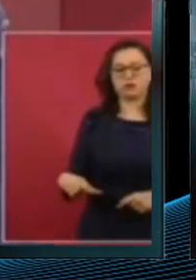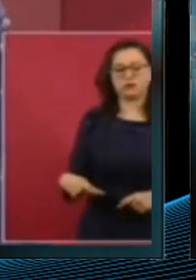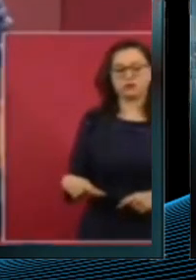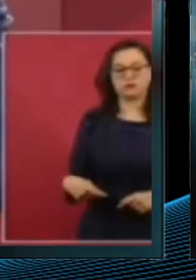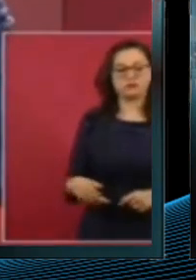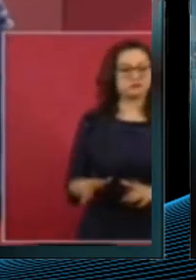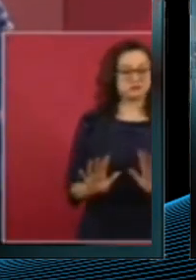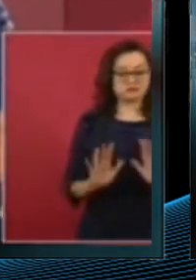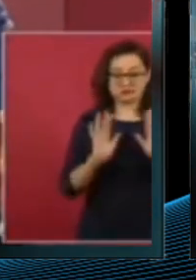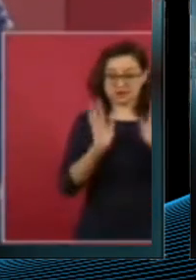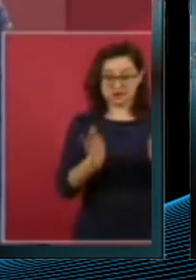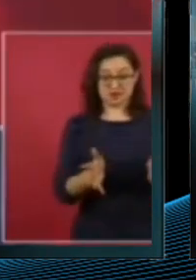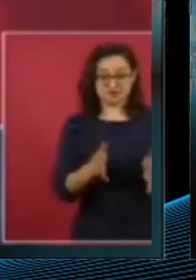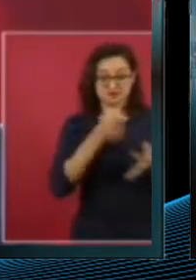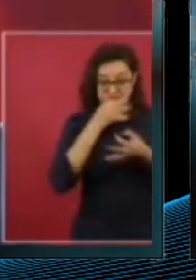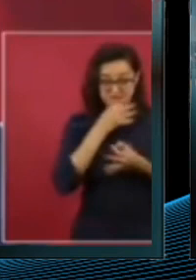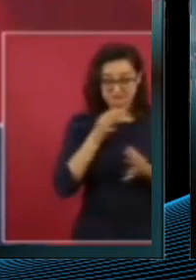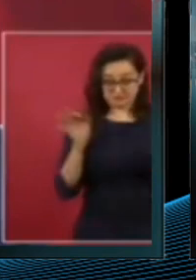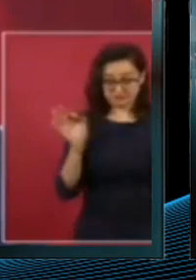Así de claro.